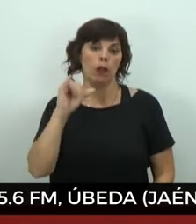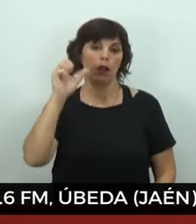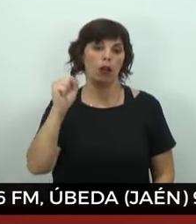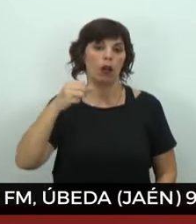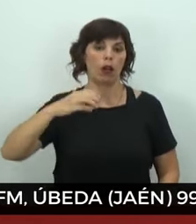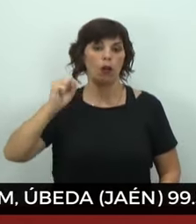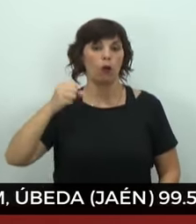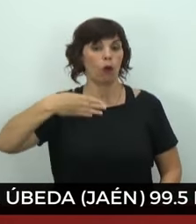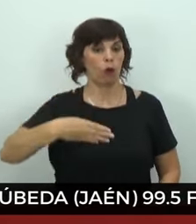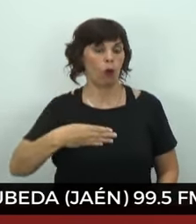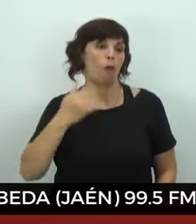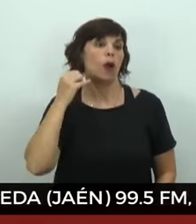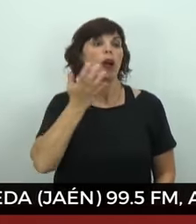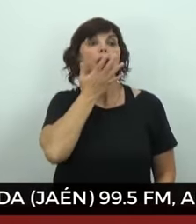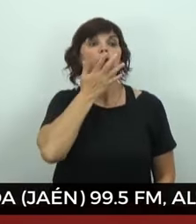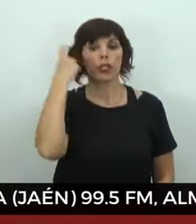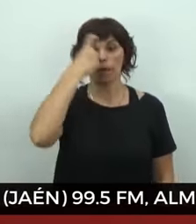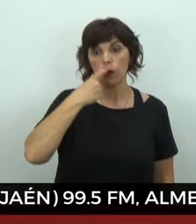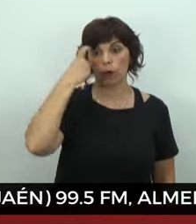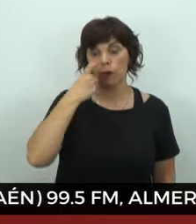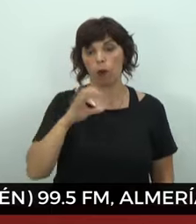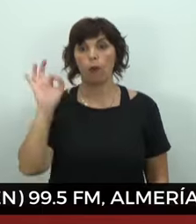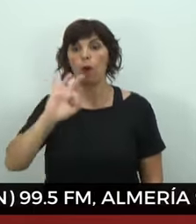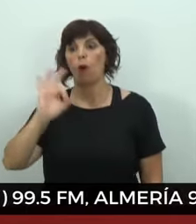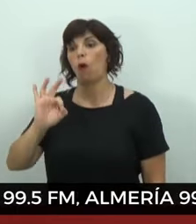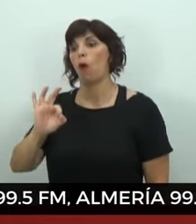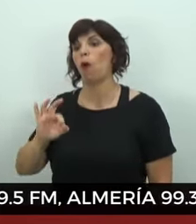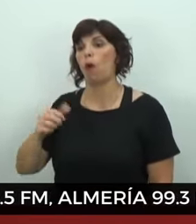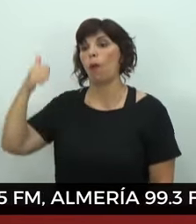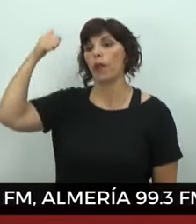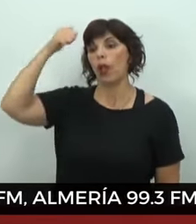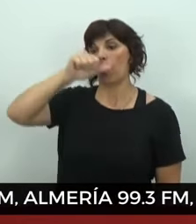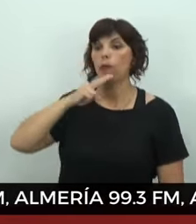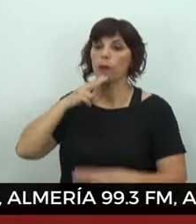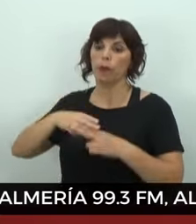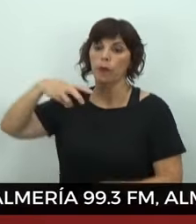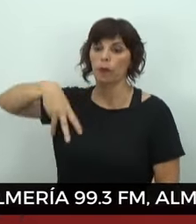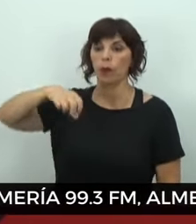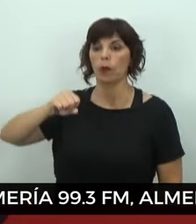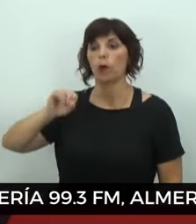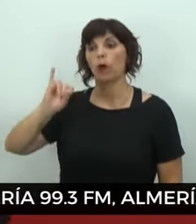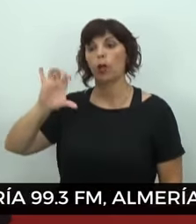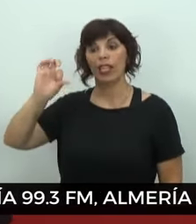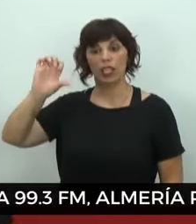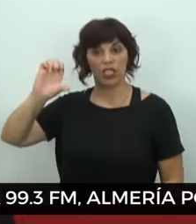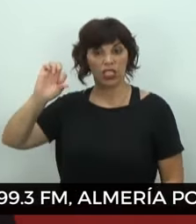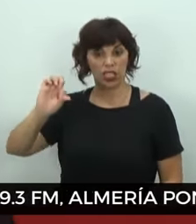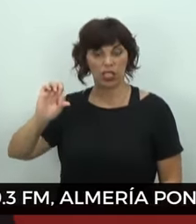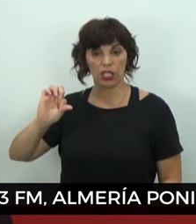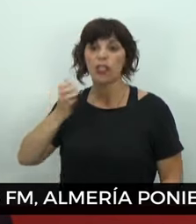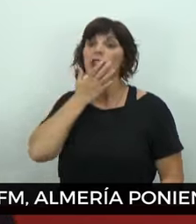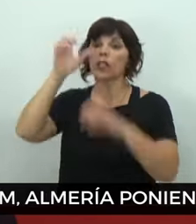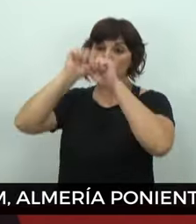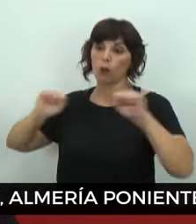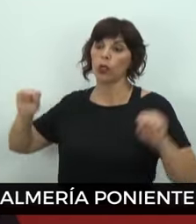Con Moisés. Con Abraham. Él hizo diferentes pactos allí